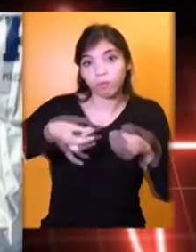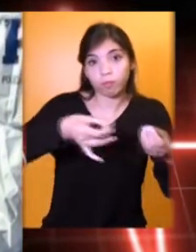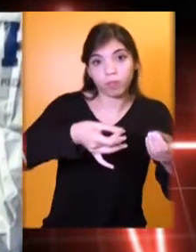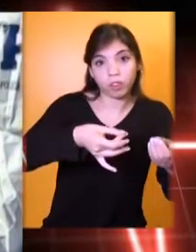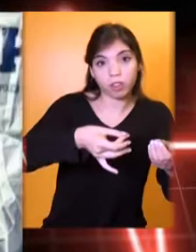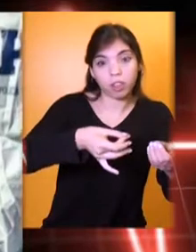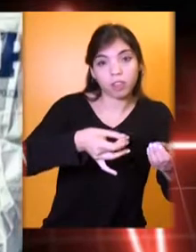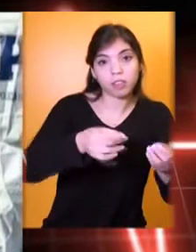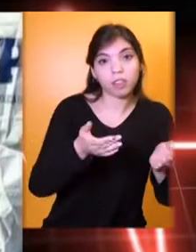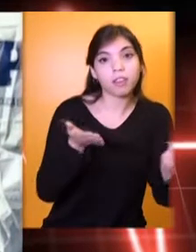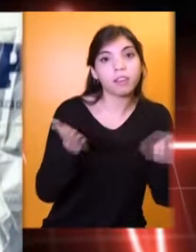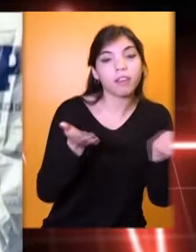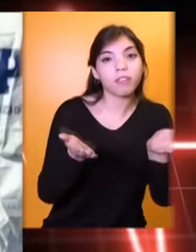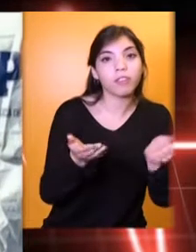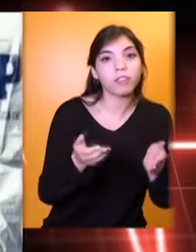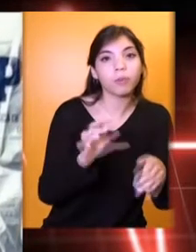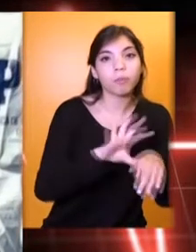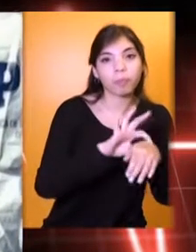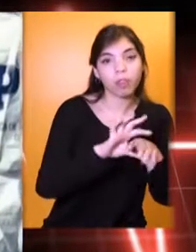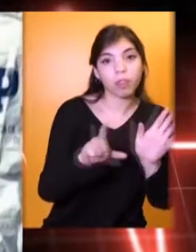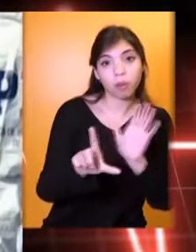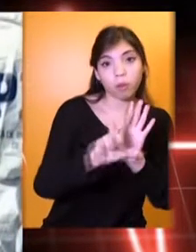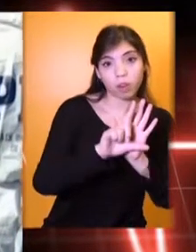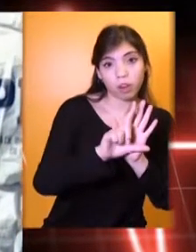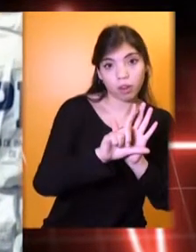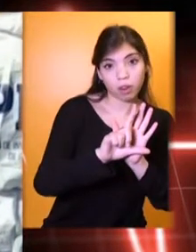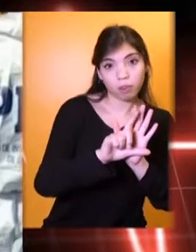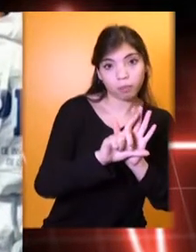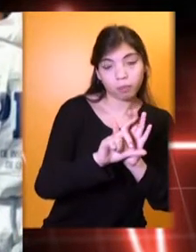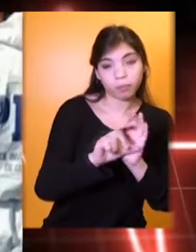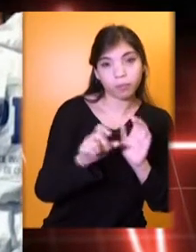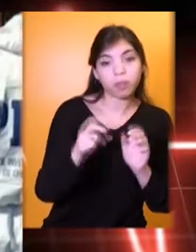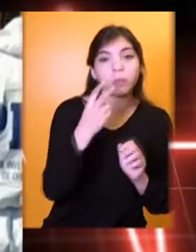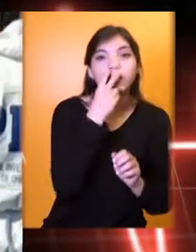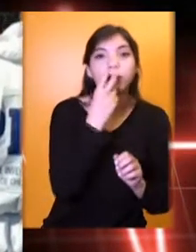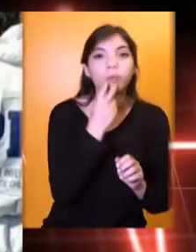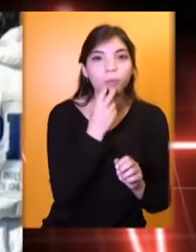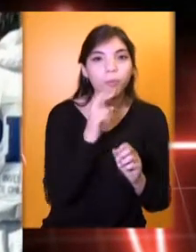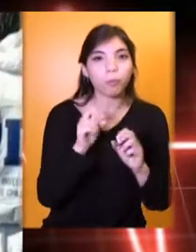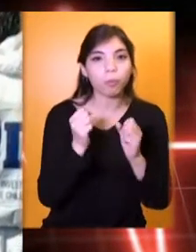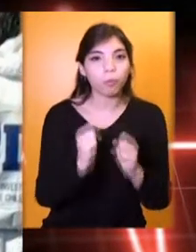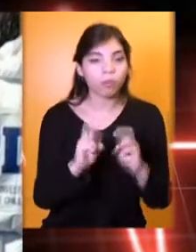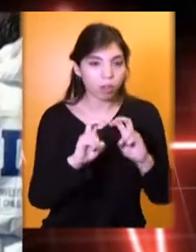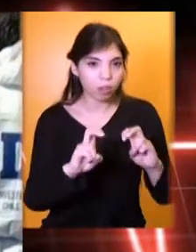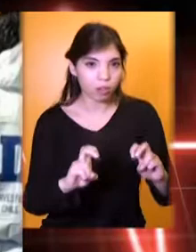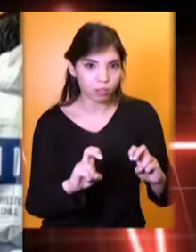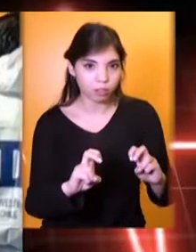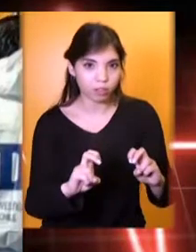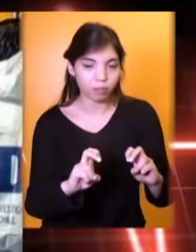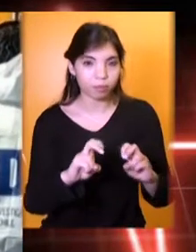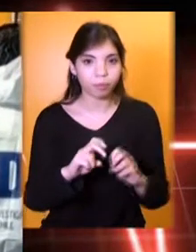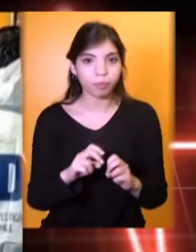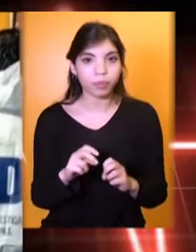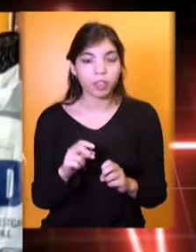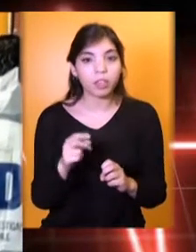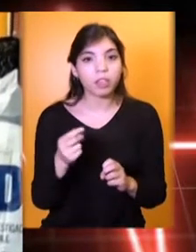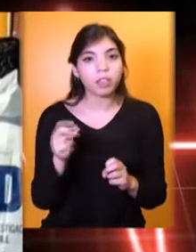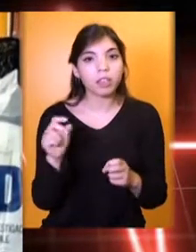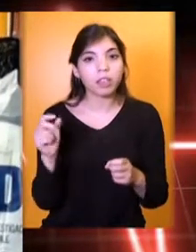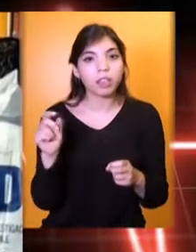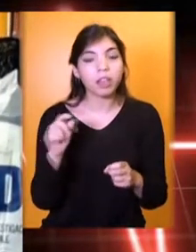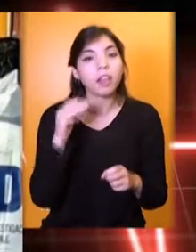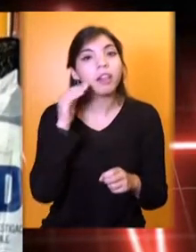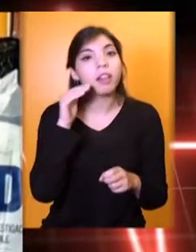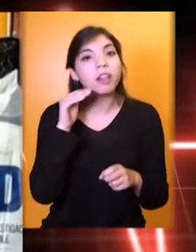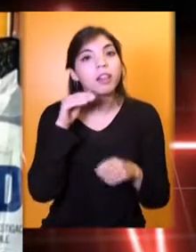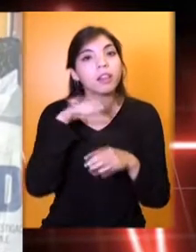Legal de Puerto Montt para la realización de la autopsia de rigor. En tanto, en horas de la tarde se logró dar con la identificación de los cuerpos